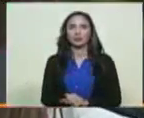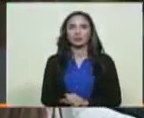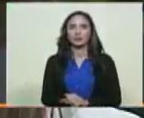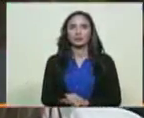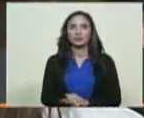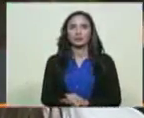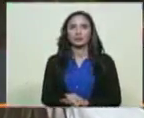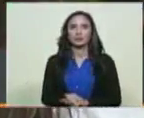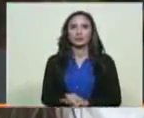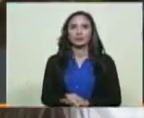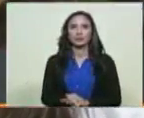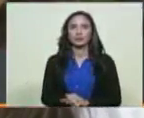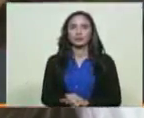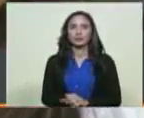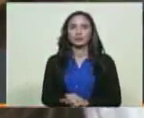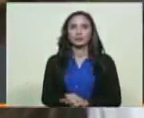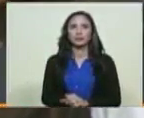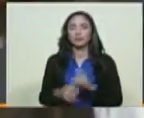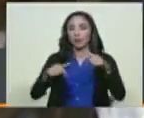cuando en venezuela